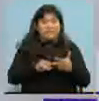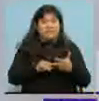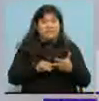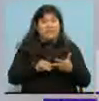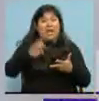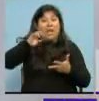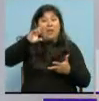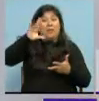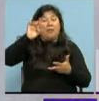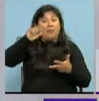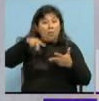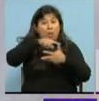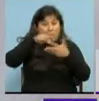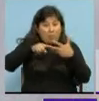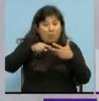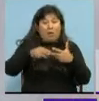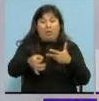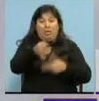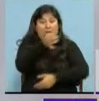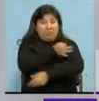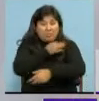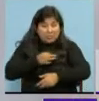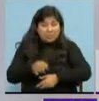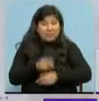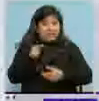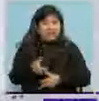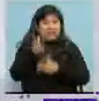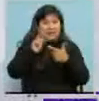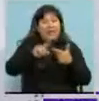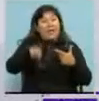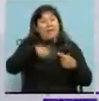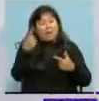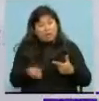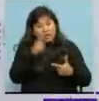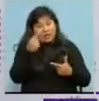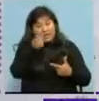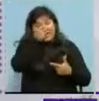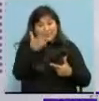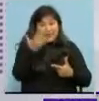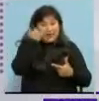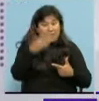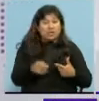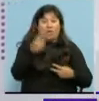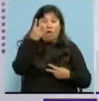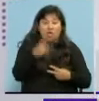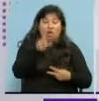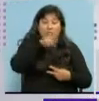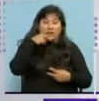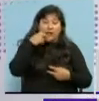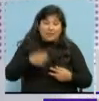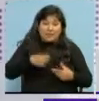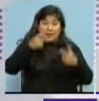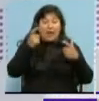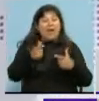plomo si el 23 de mayo se encontraron dos en forma marca que se los remitió buenos a la